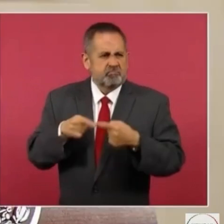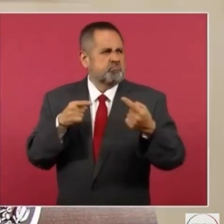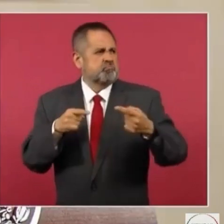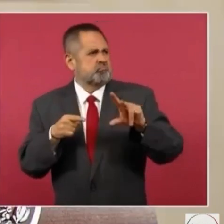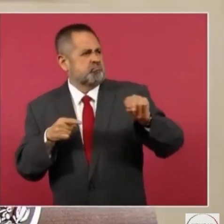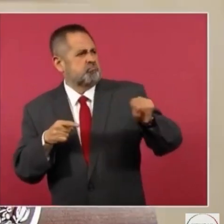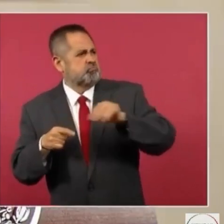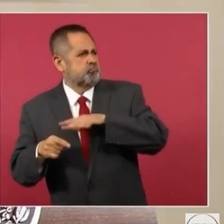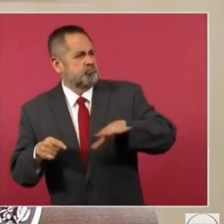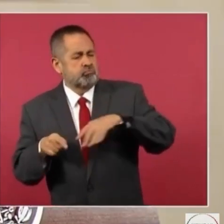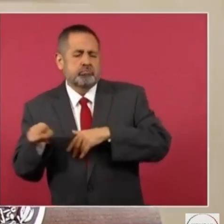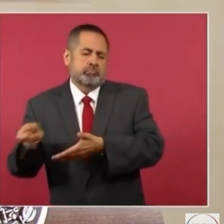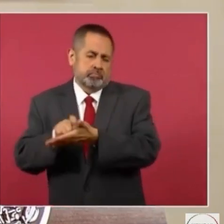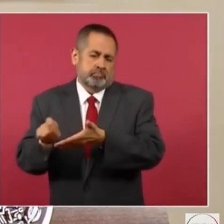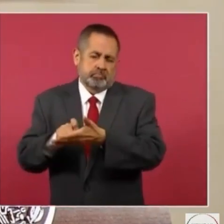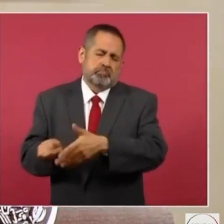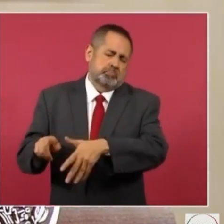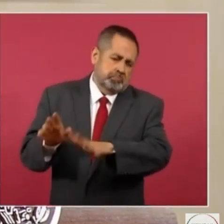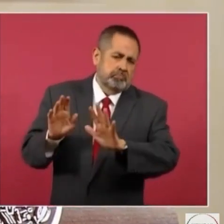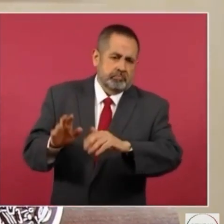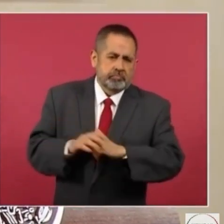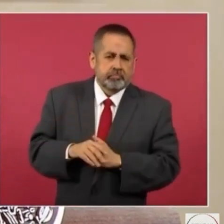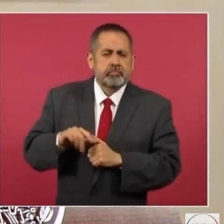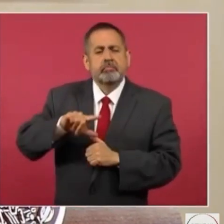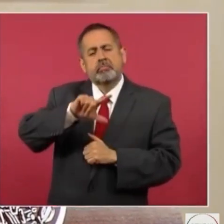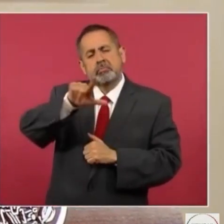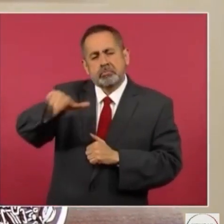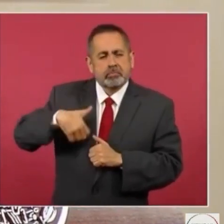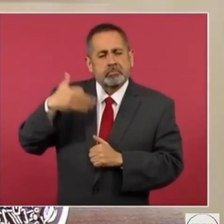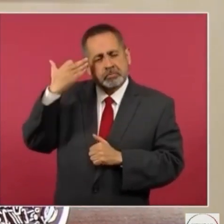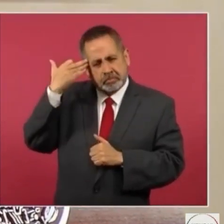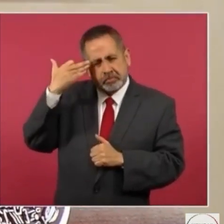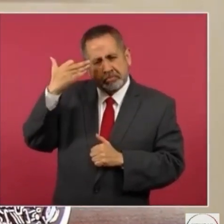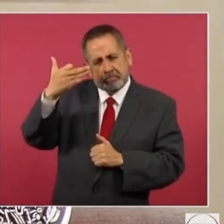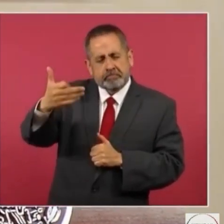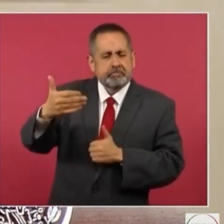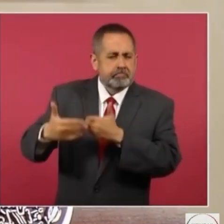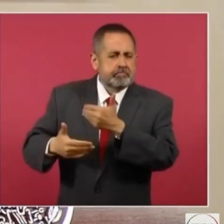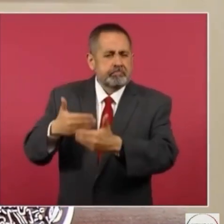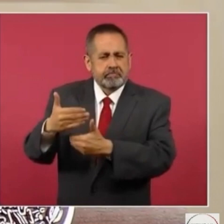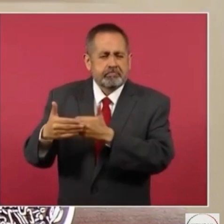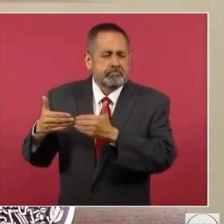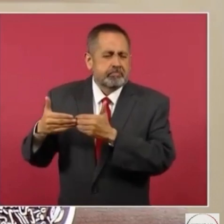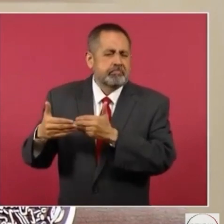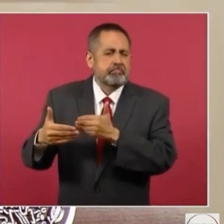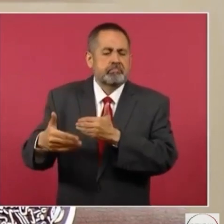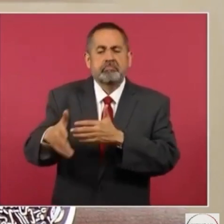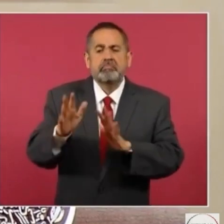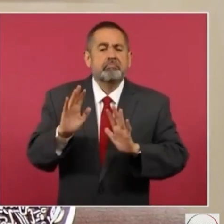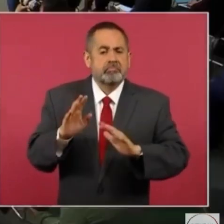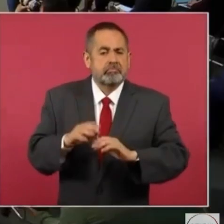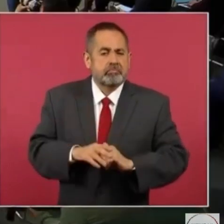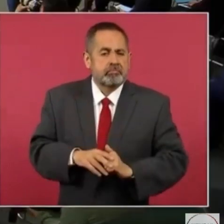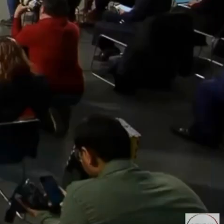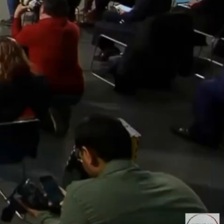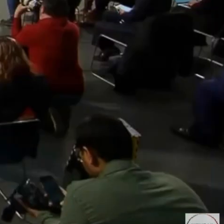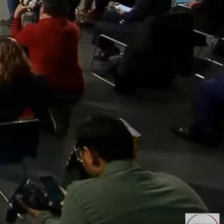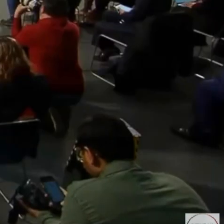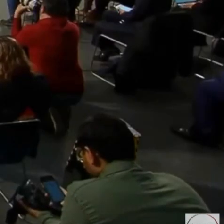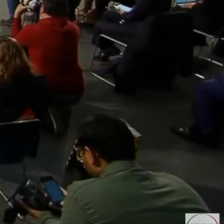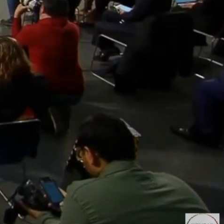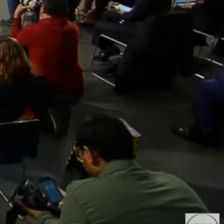opositores. Claro, fue pasando el tiempo y ya cuando